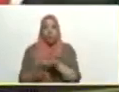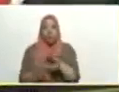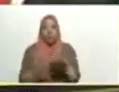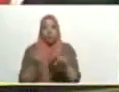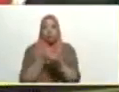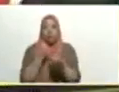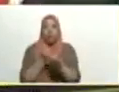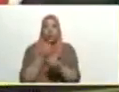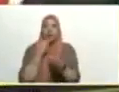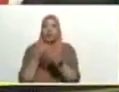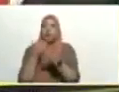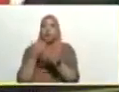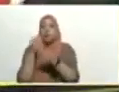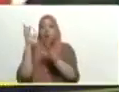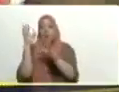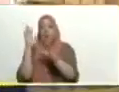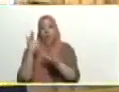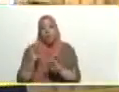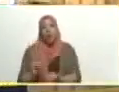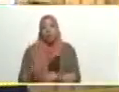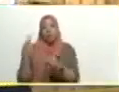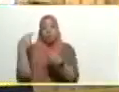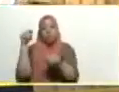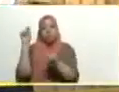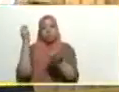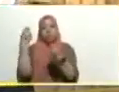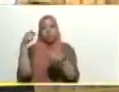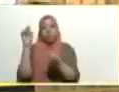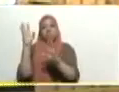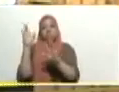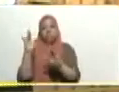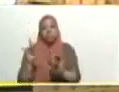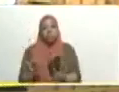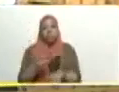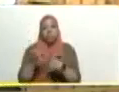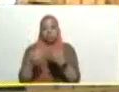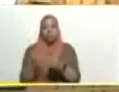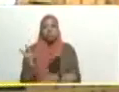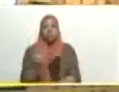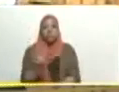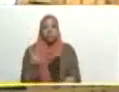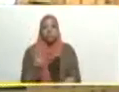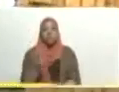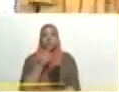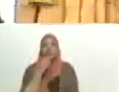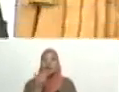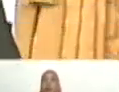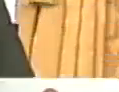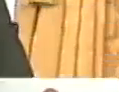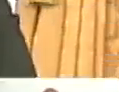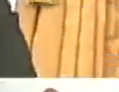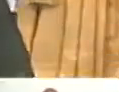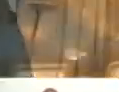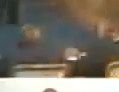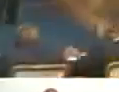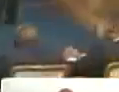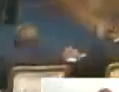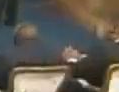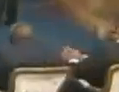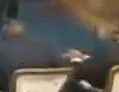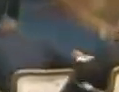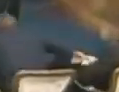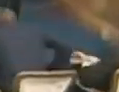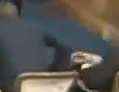Muchas gracias, pues. Que Dios bendiga a Trinidad y Tobago. Que Dios bendiga a Venezuela. Muchas gracias. Por